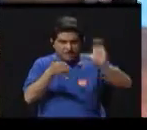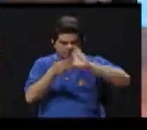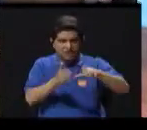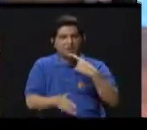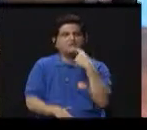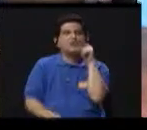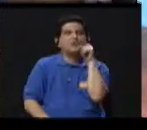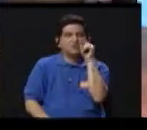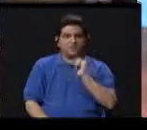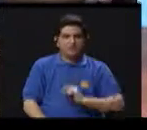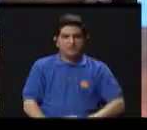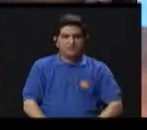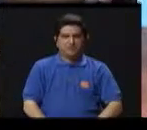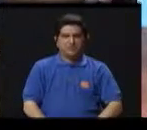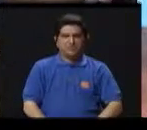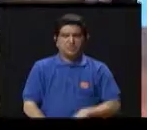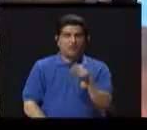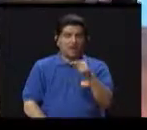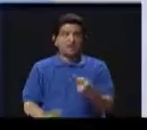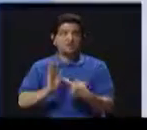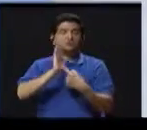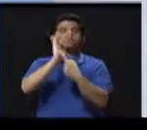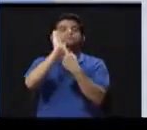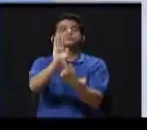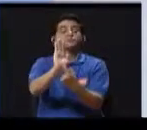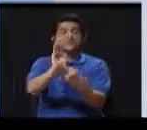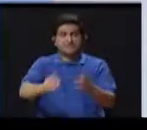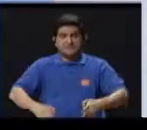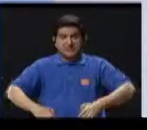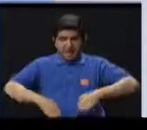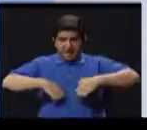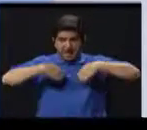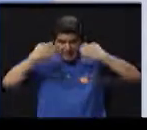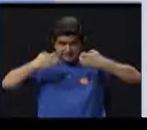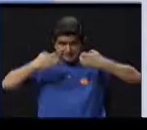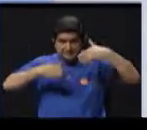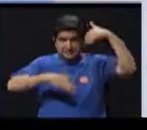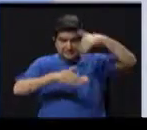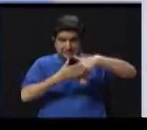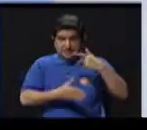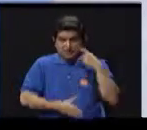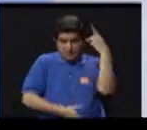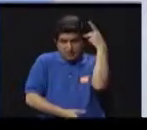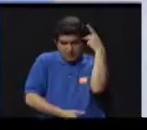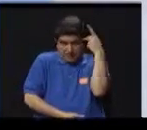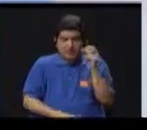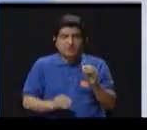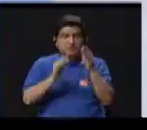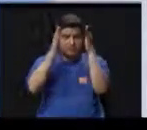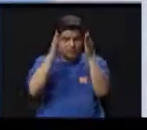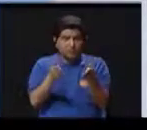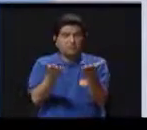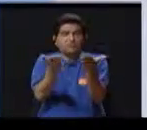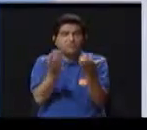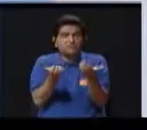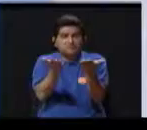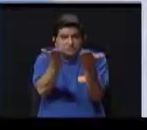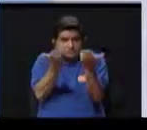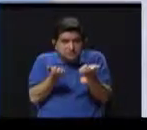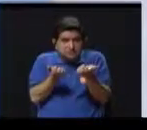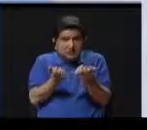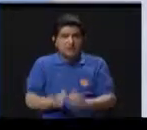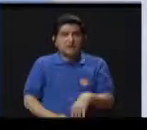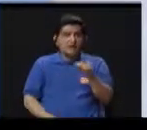¿verdad? Como vos decías, que se refleja, sí existe, digamos, dentro de los papás, dentro de los profesores que quieren que